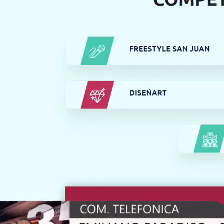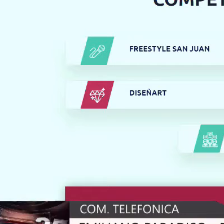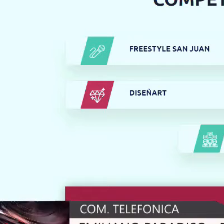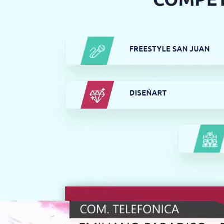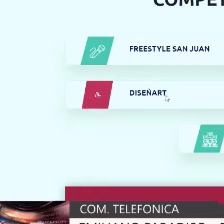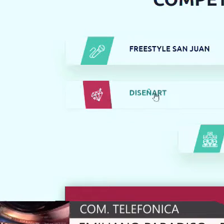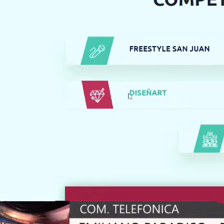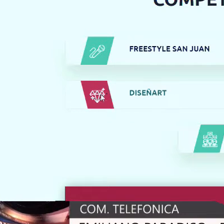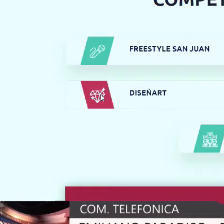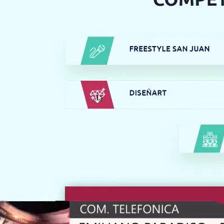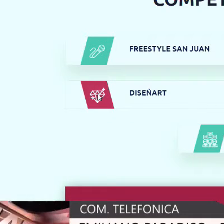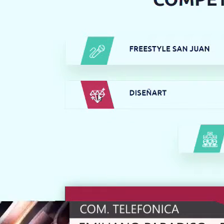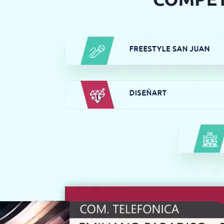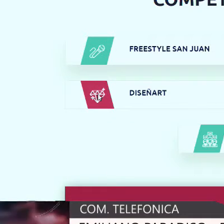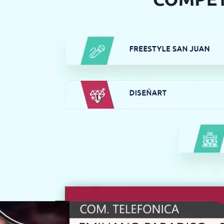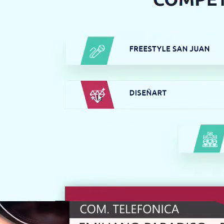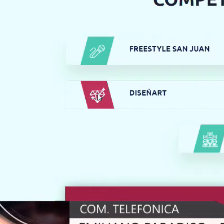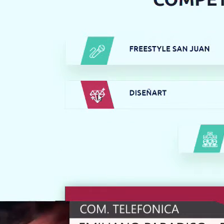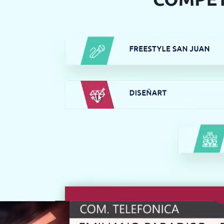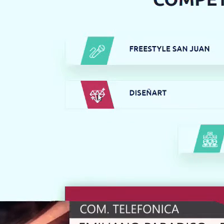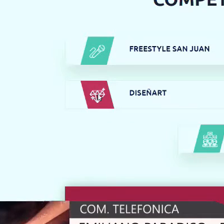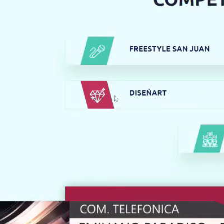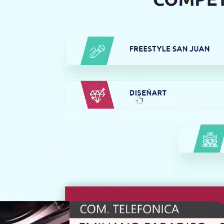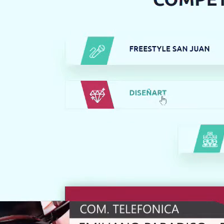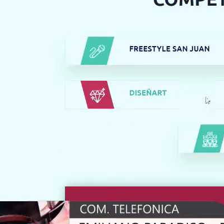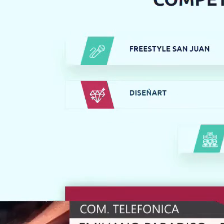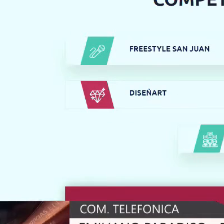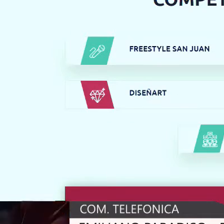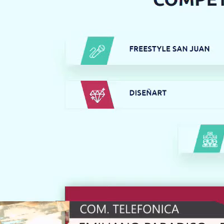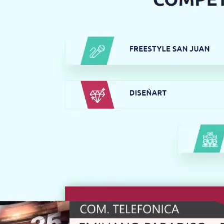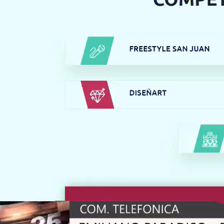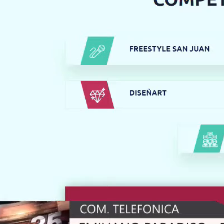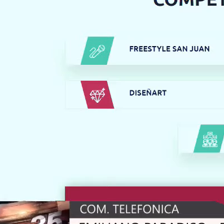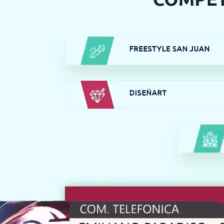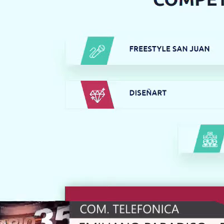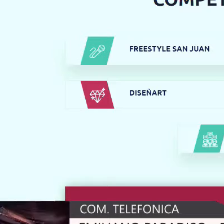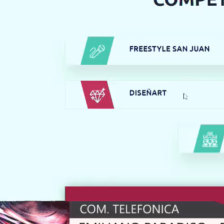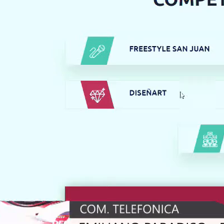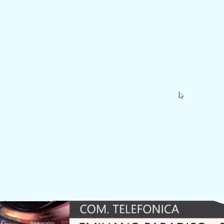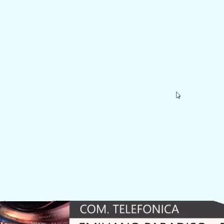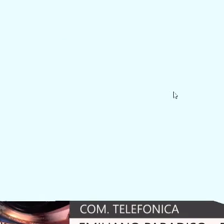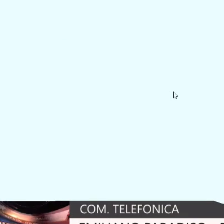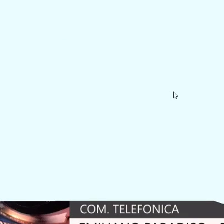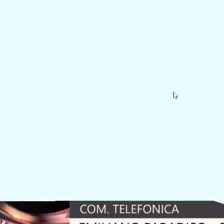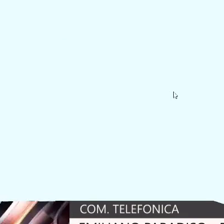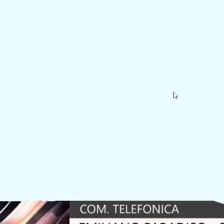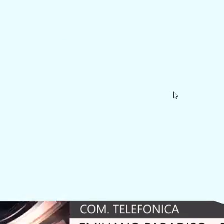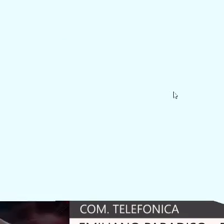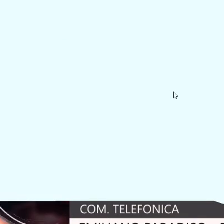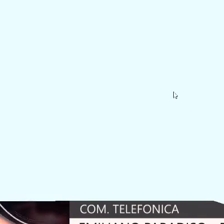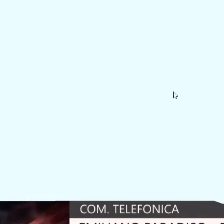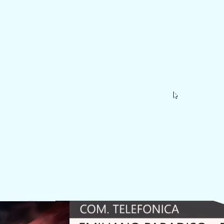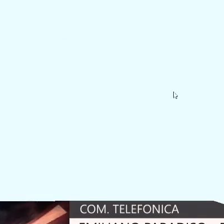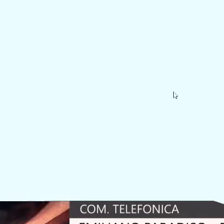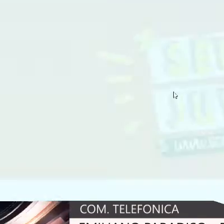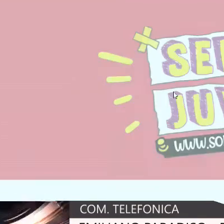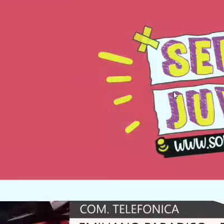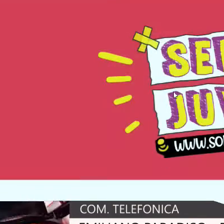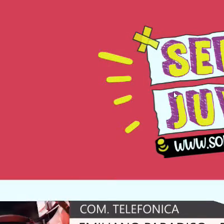inscribir. Se viene el torneo de gamer también, que está full, eso va a ser muy importante. Tenemos 3